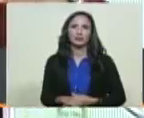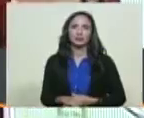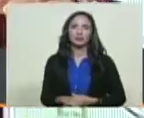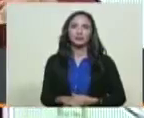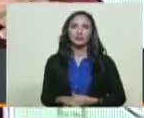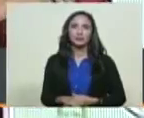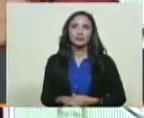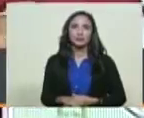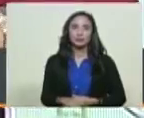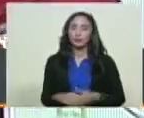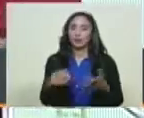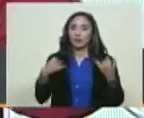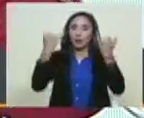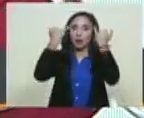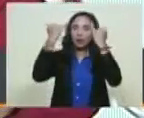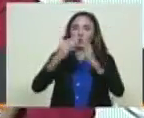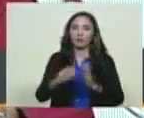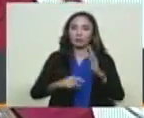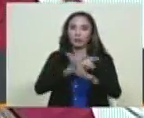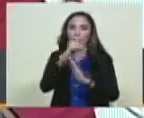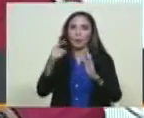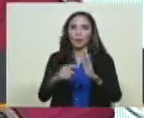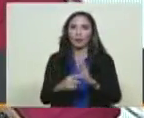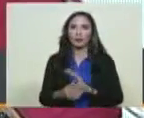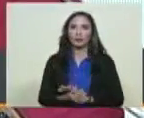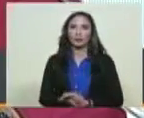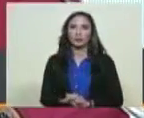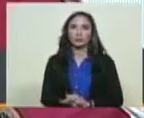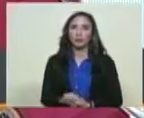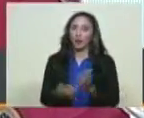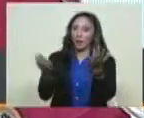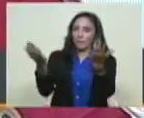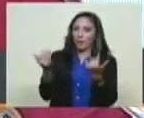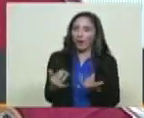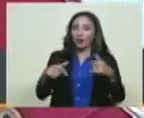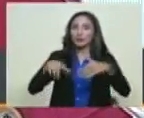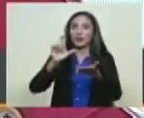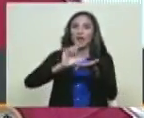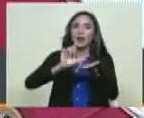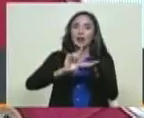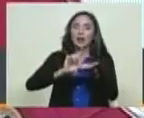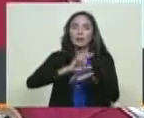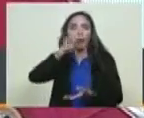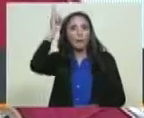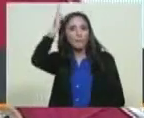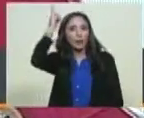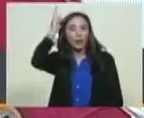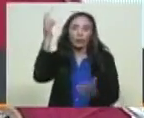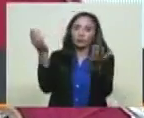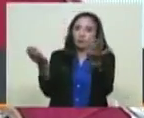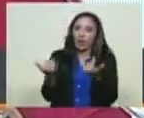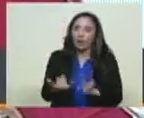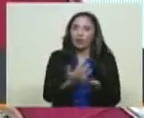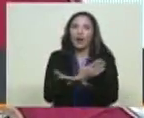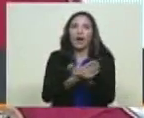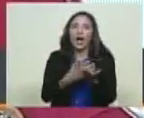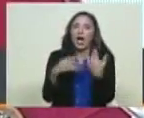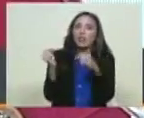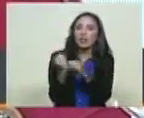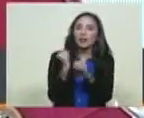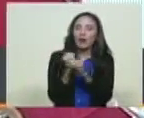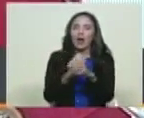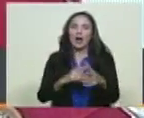paquetes completos venga sea lima y sea socio de una empresa